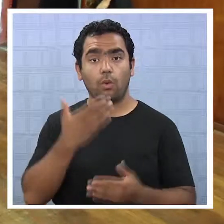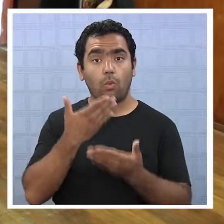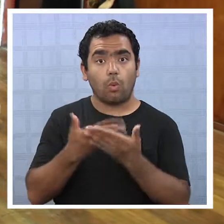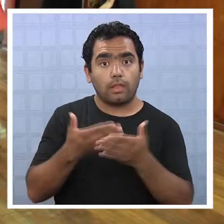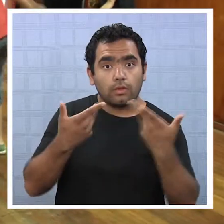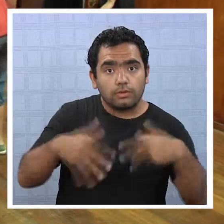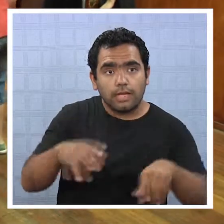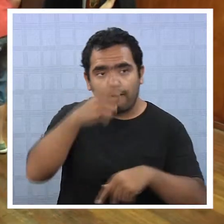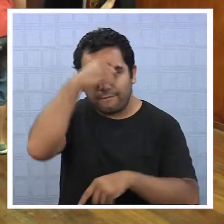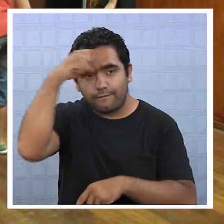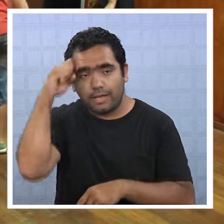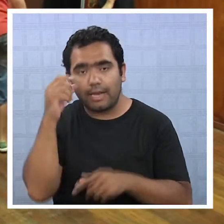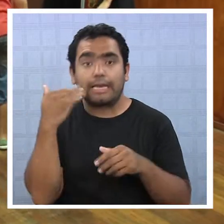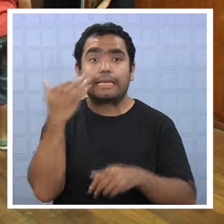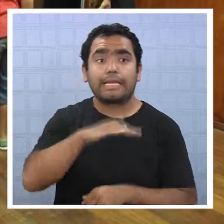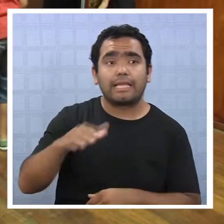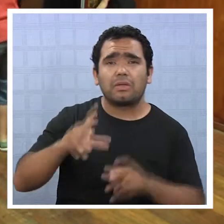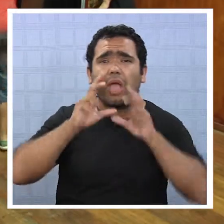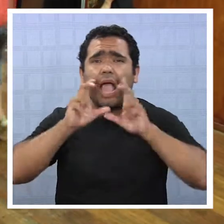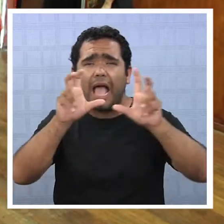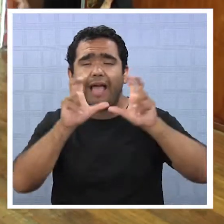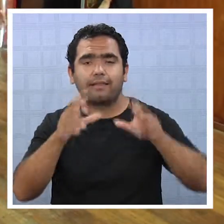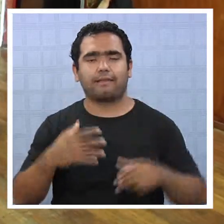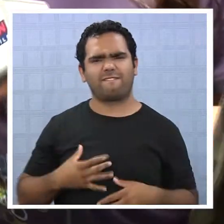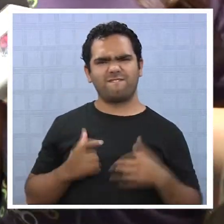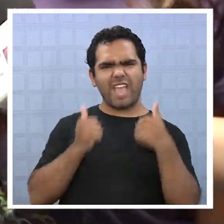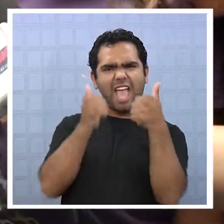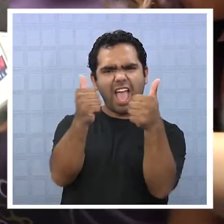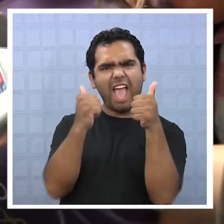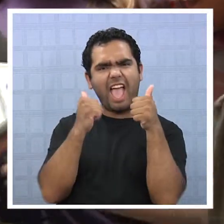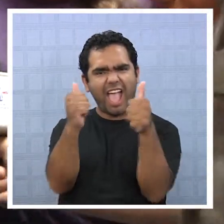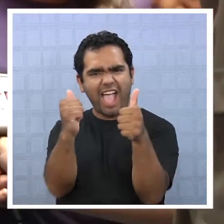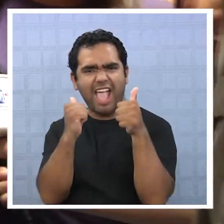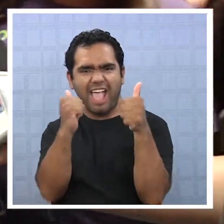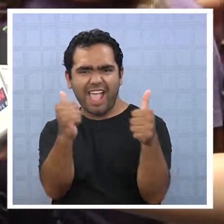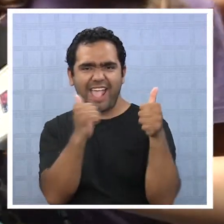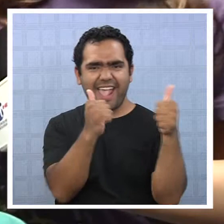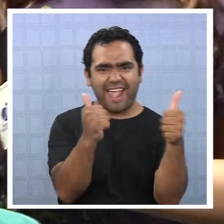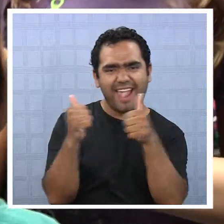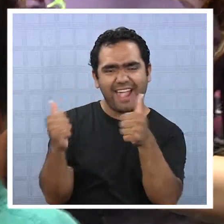Cuando llegan las vacaciones, los niños gritan... ¡Bien!